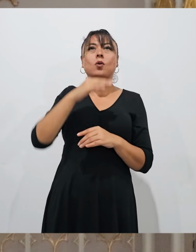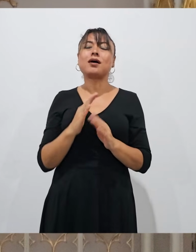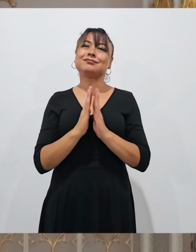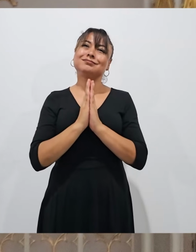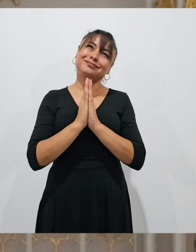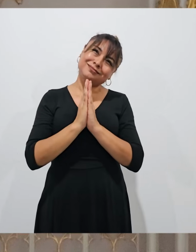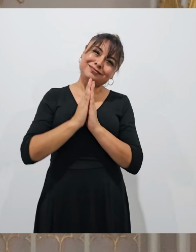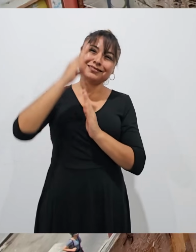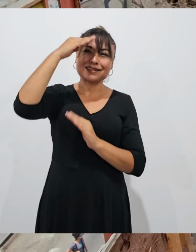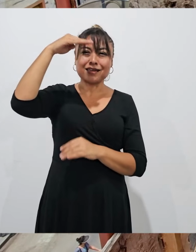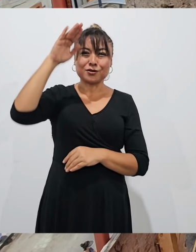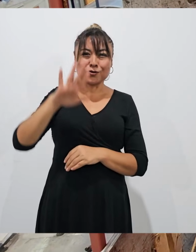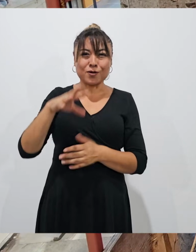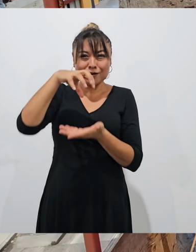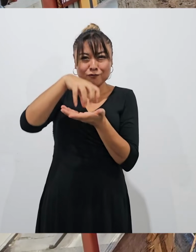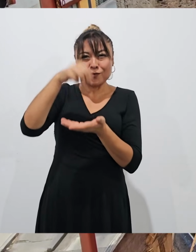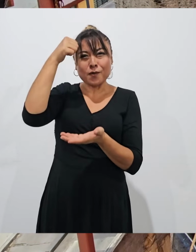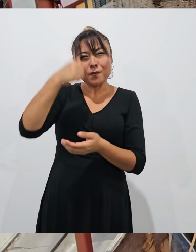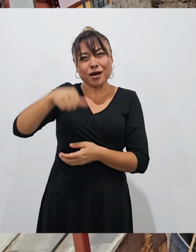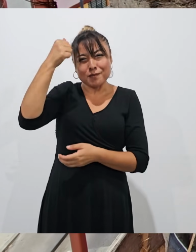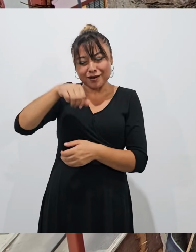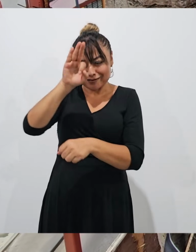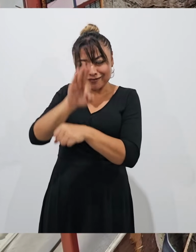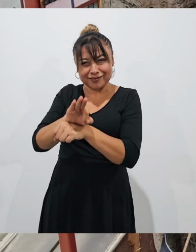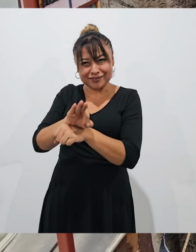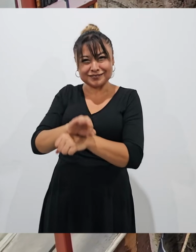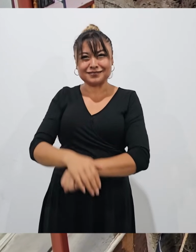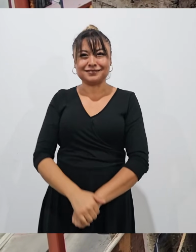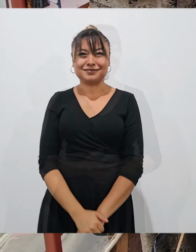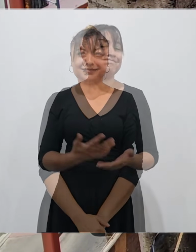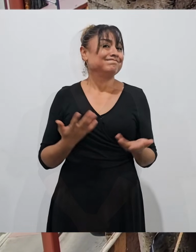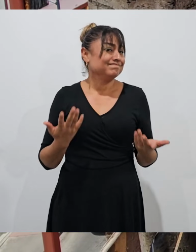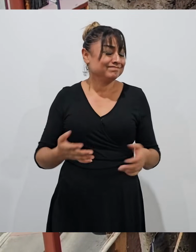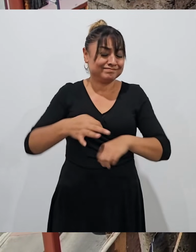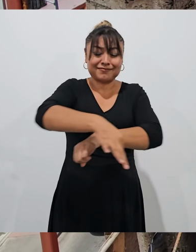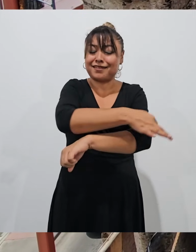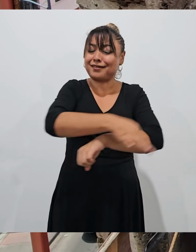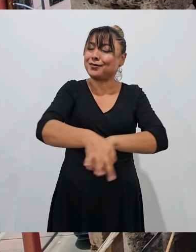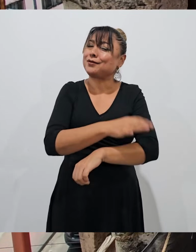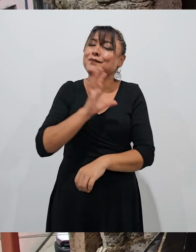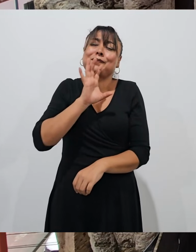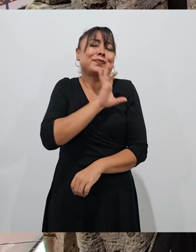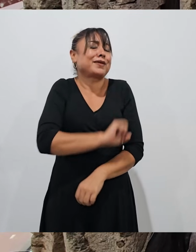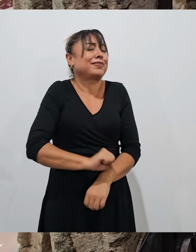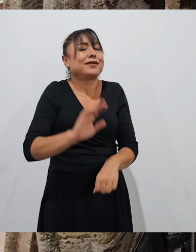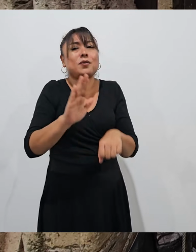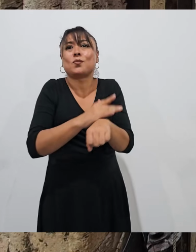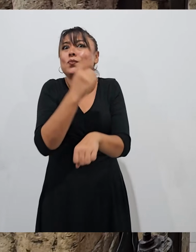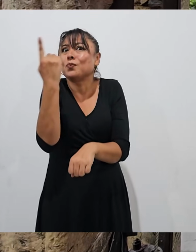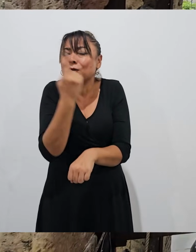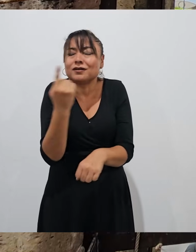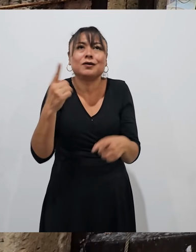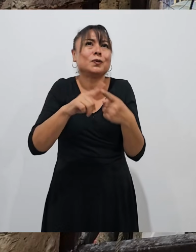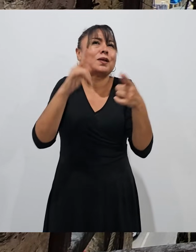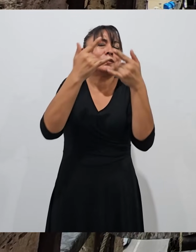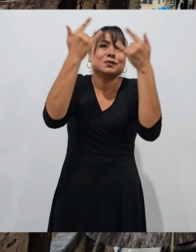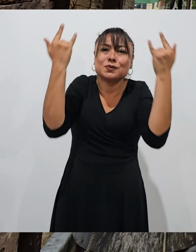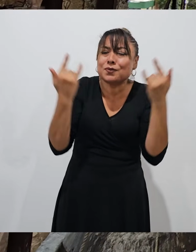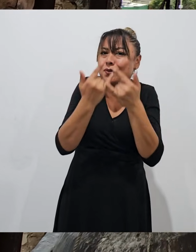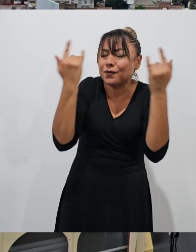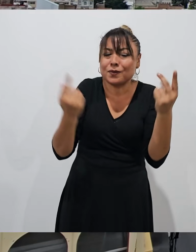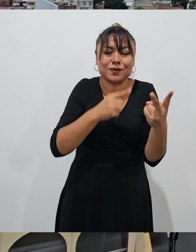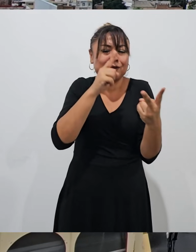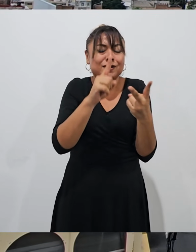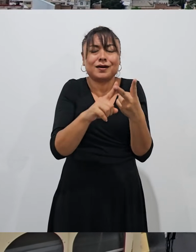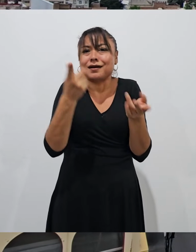de los Pecadores. Esto es lo que amo de la arquitectura, que por un lado abarca la parte histórica, técnica y teórica, y por el otro lado tenemos